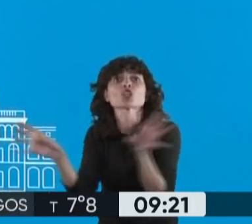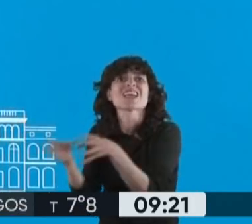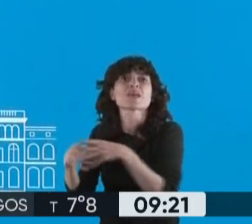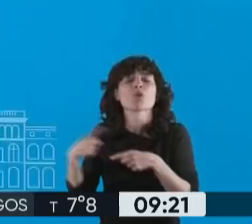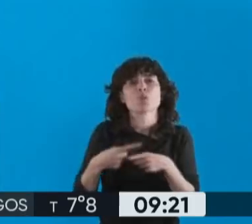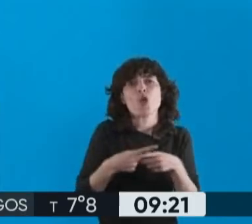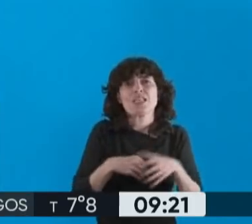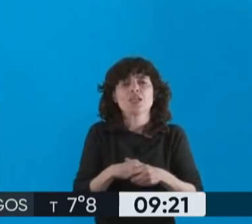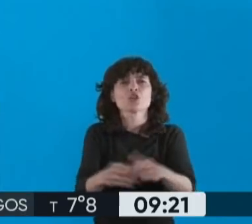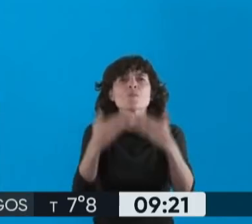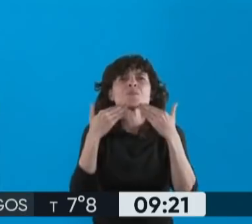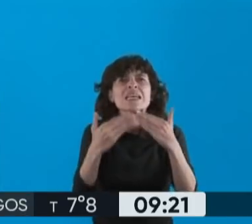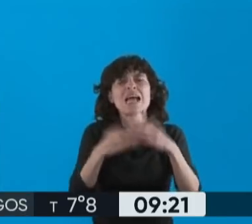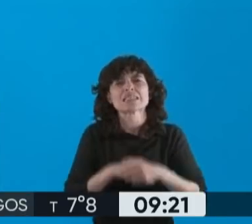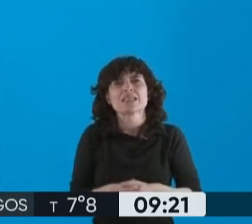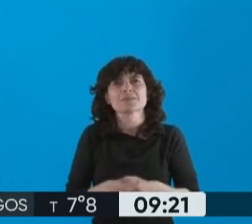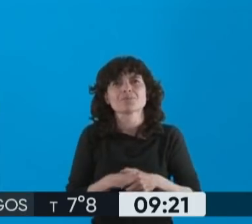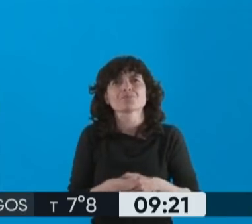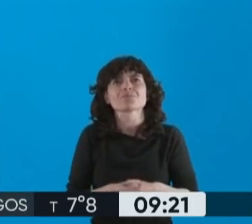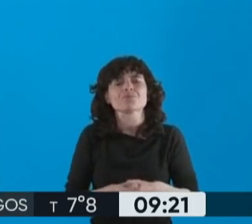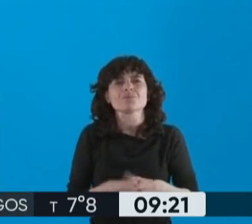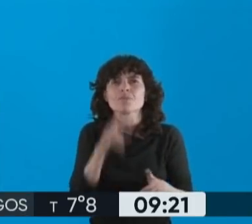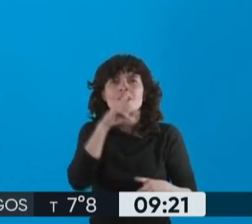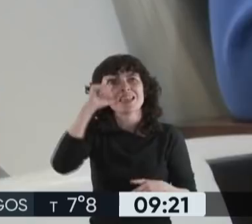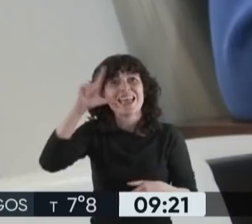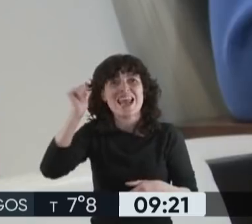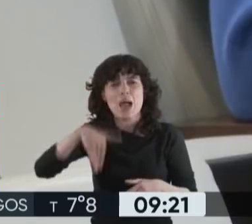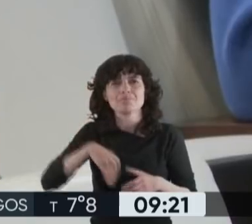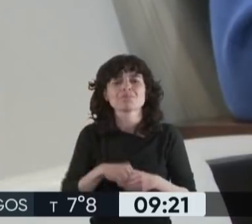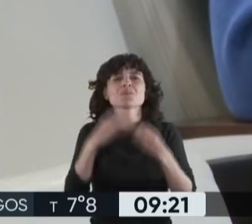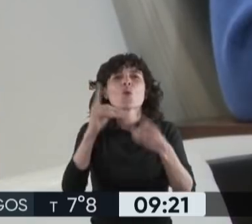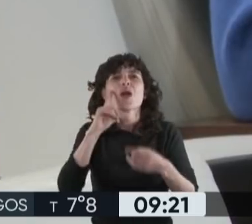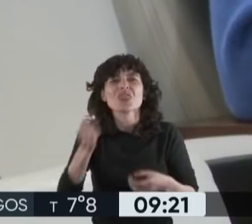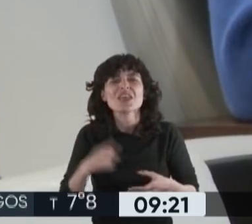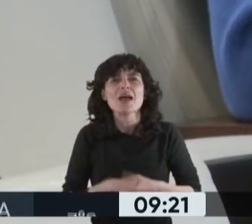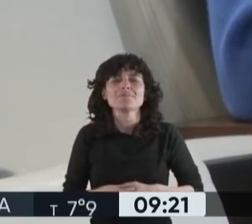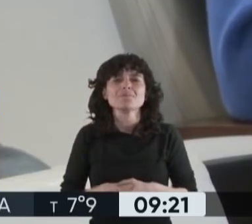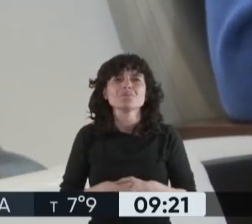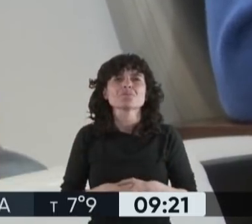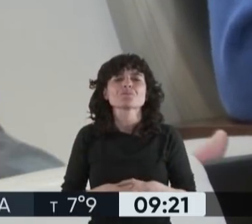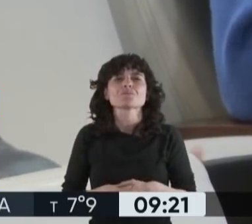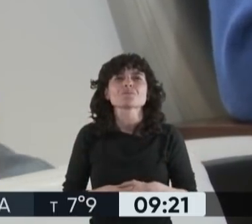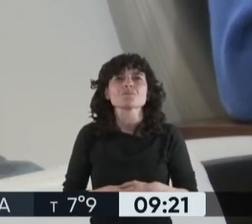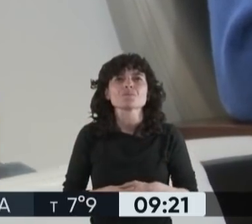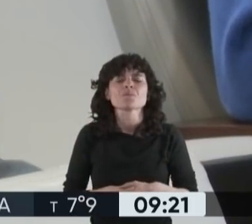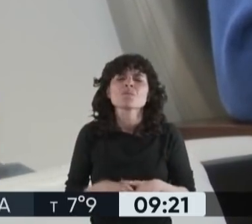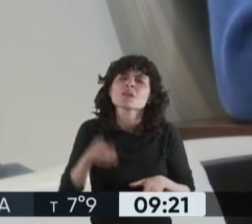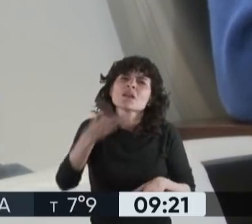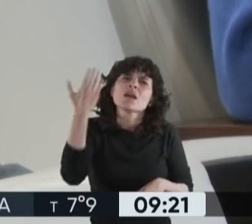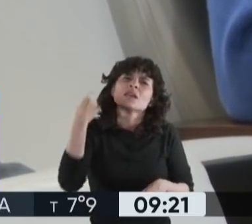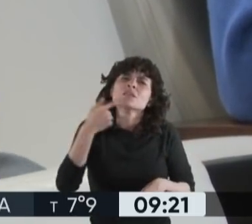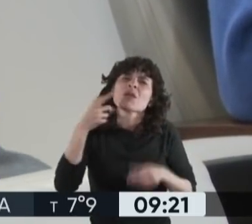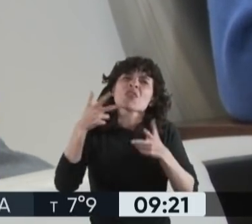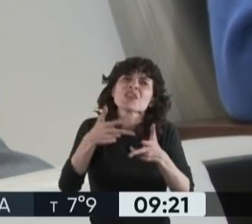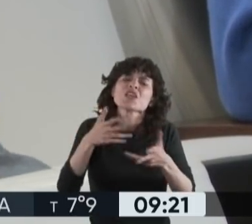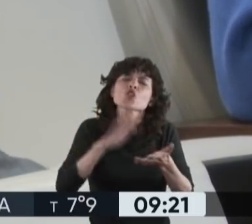Silvia. Lucas González, de Telam. Portavoz, buen día. ¿Cómo está? Usted ya habló